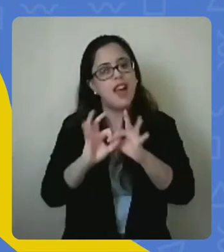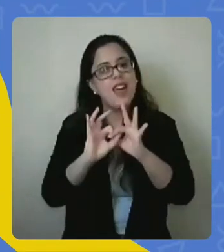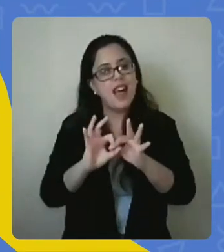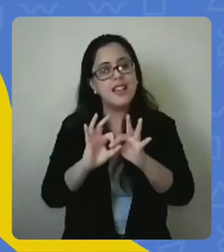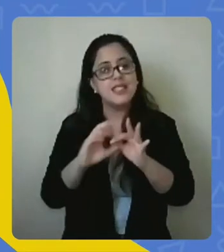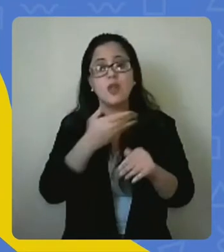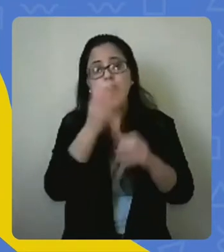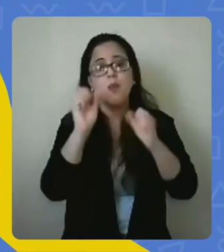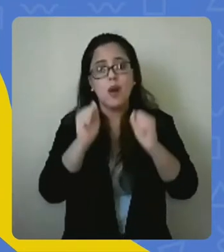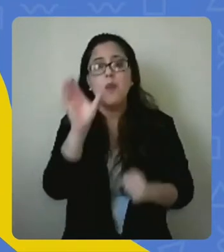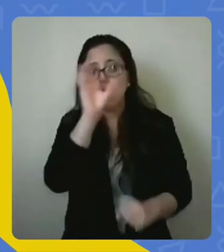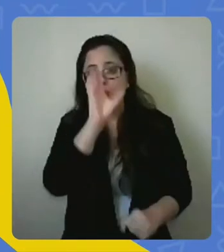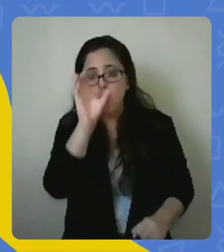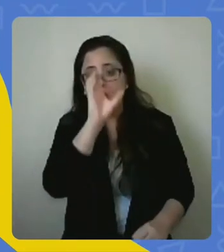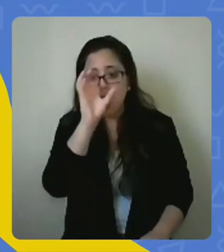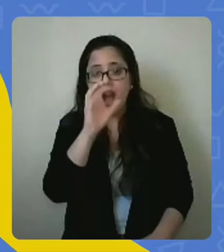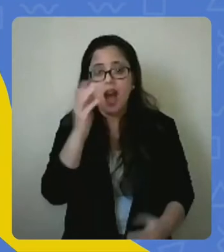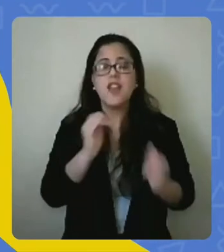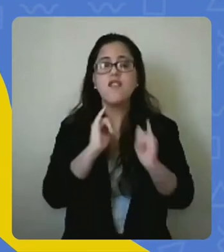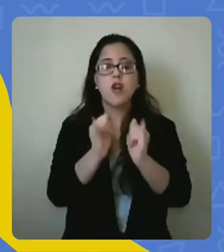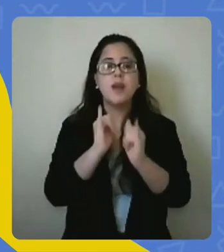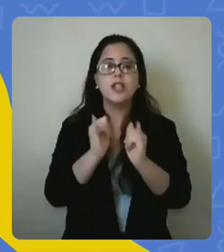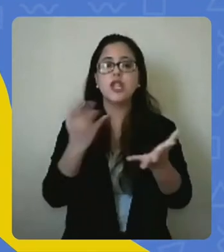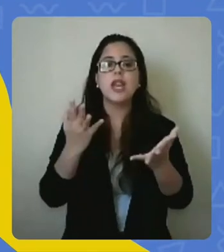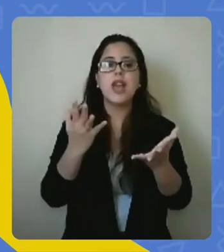como decía Bialy, más información en nuestra página.